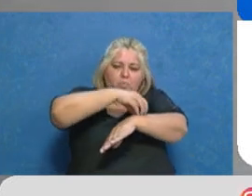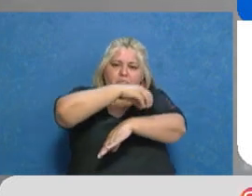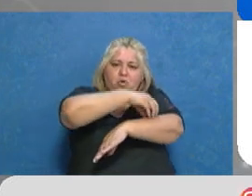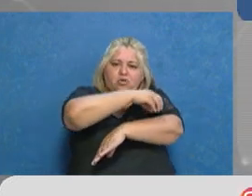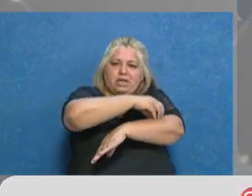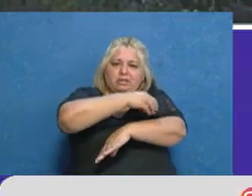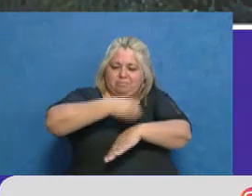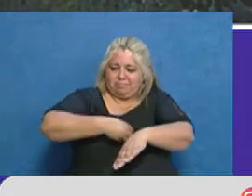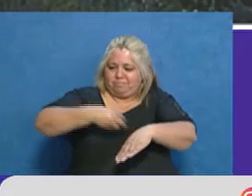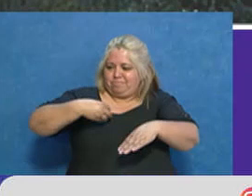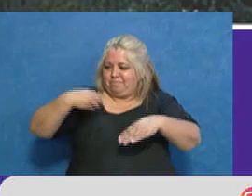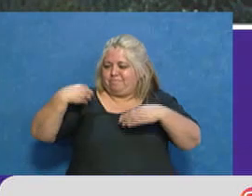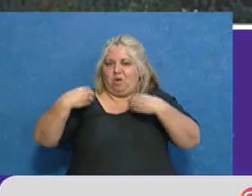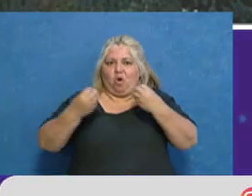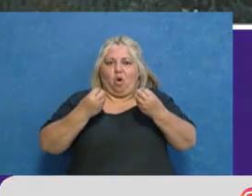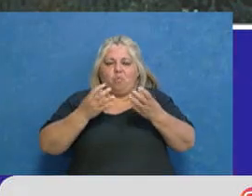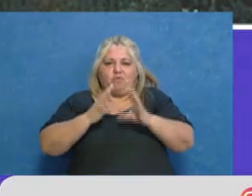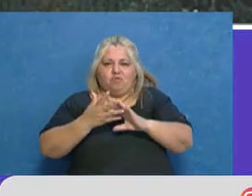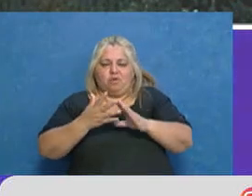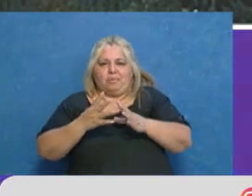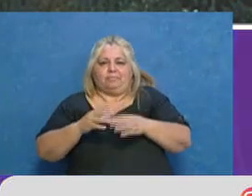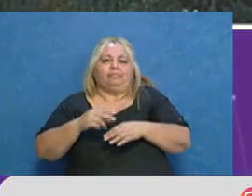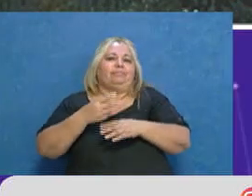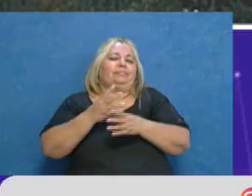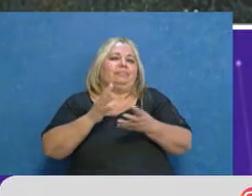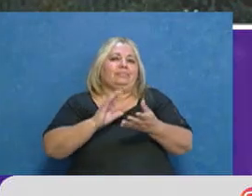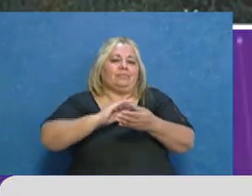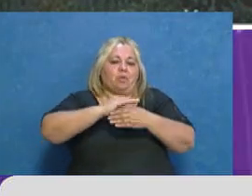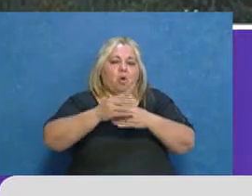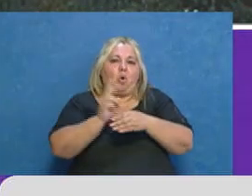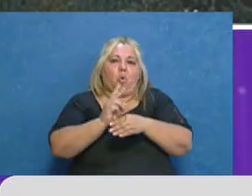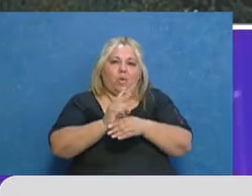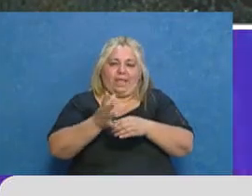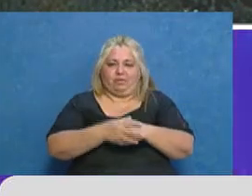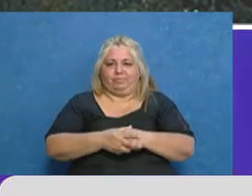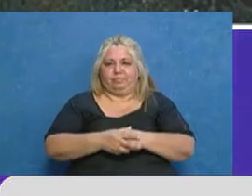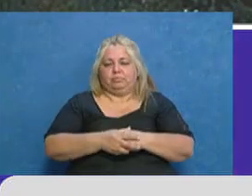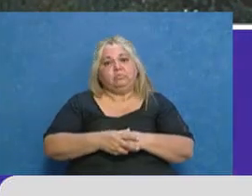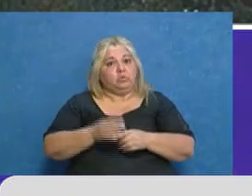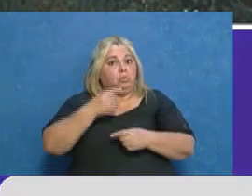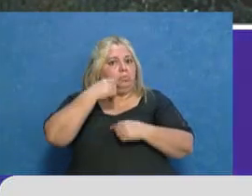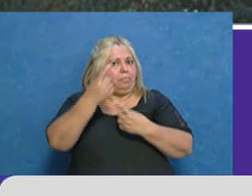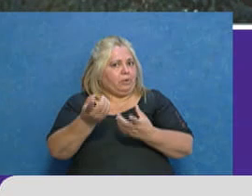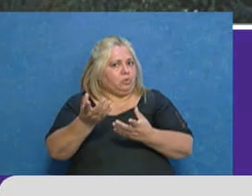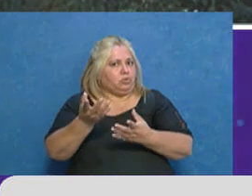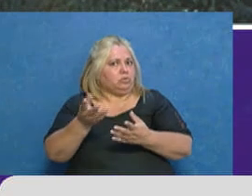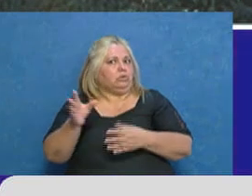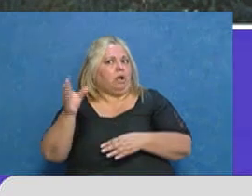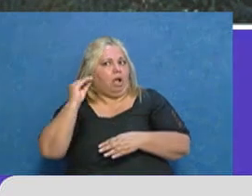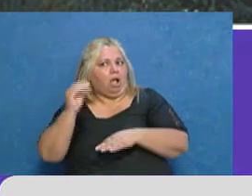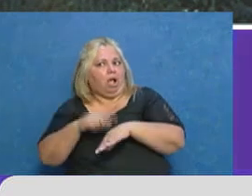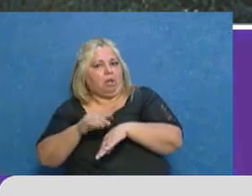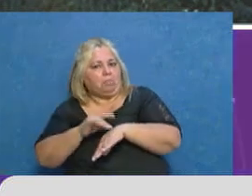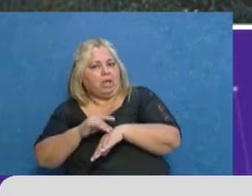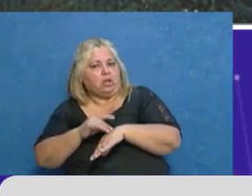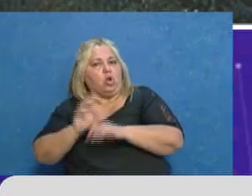vesículas. Bien, Roxy, bueno, y escuchando todo esto, la pregunta que te hago es, ¿cuál es el objetivo de lo que va a pasar